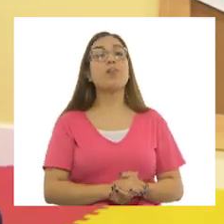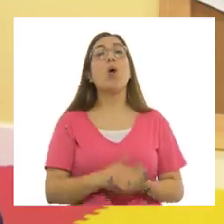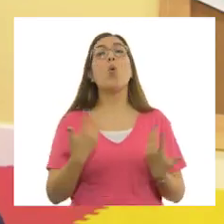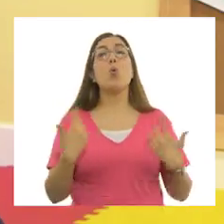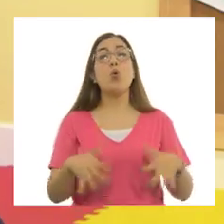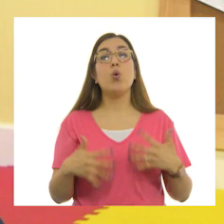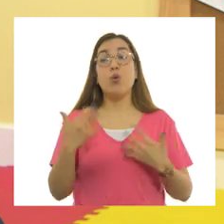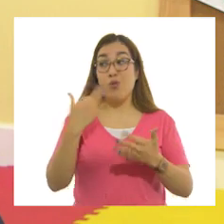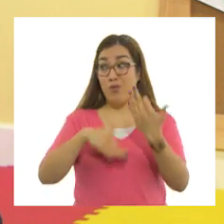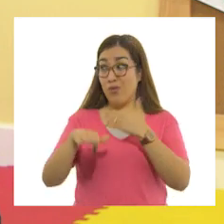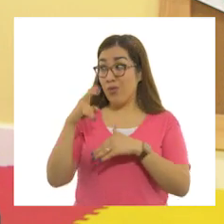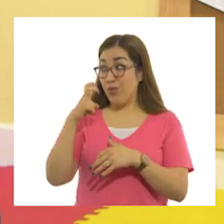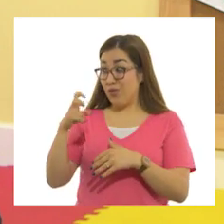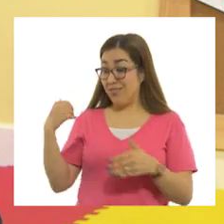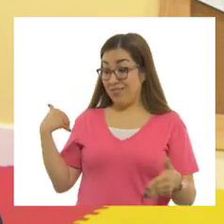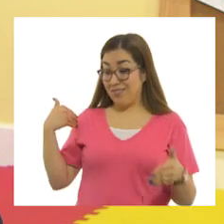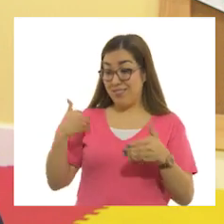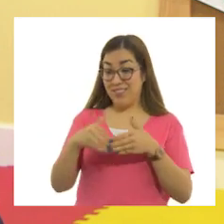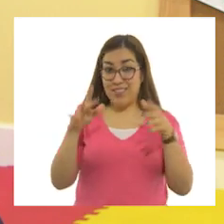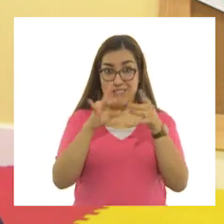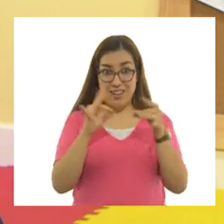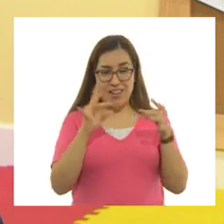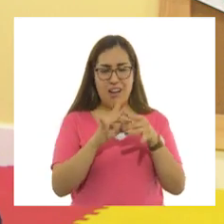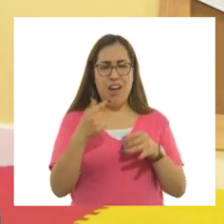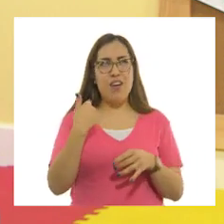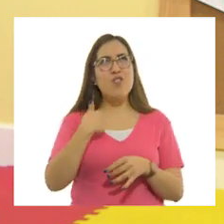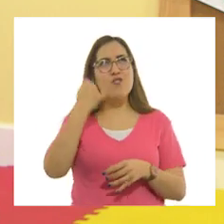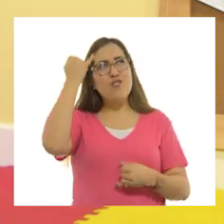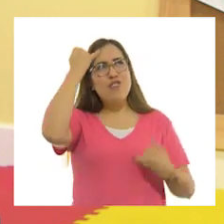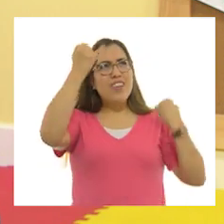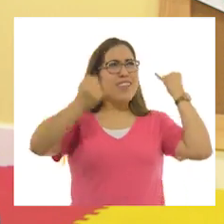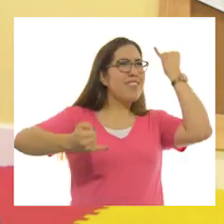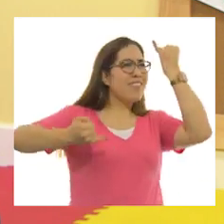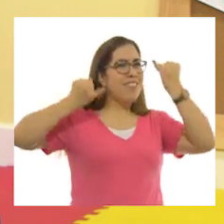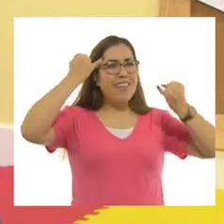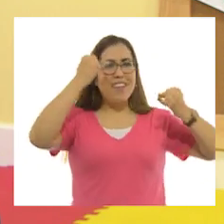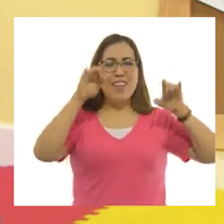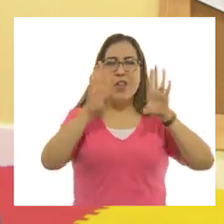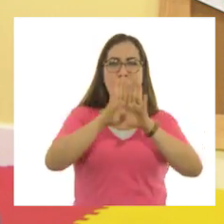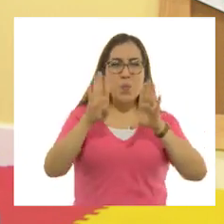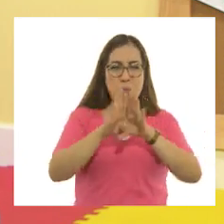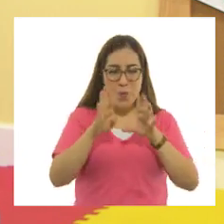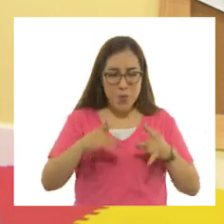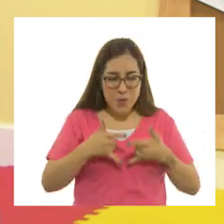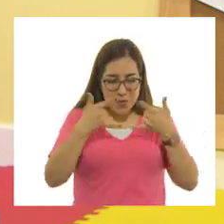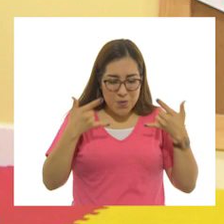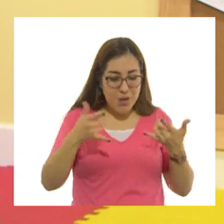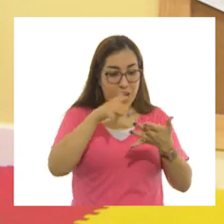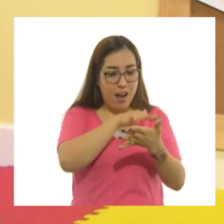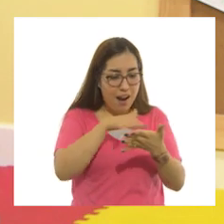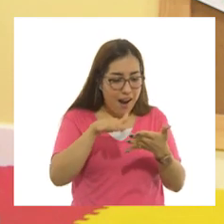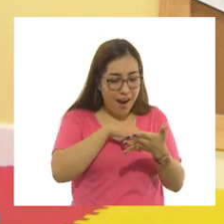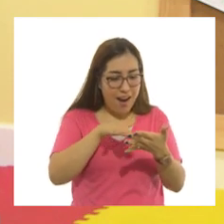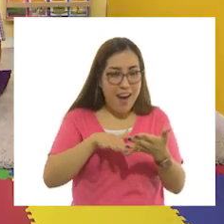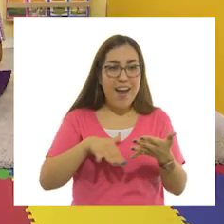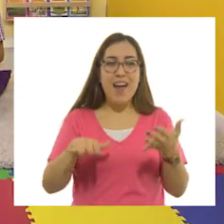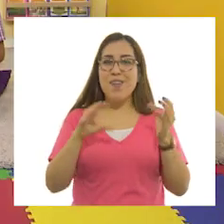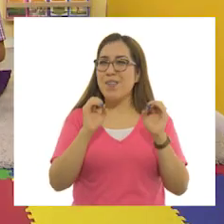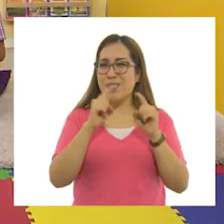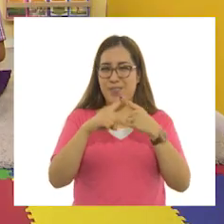que nos explicas ya está me imaginé escuchando leyendas contando historias fantásticas o leyendo cuentos de misterio